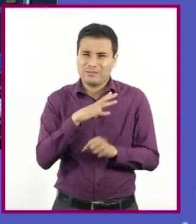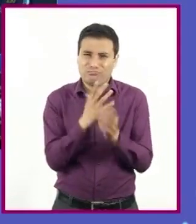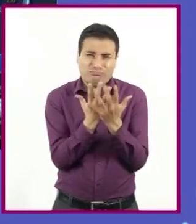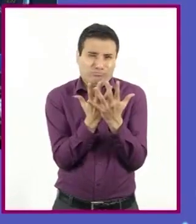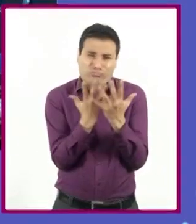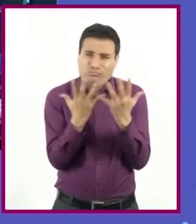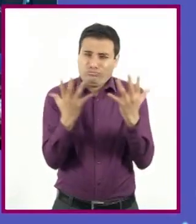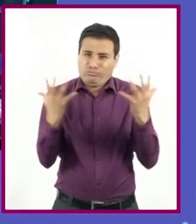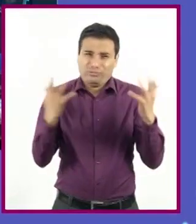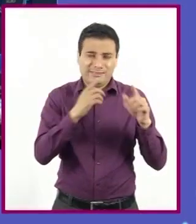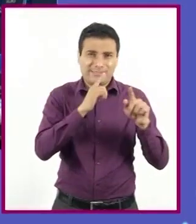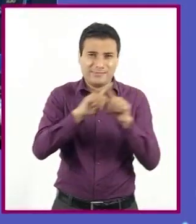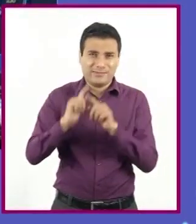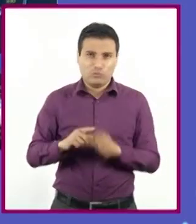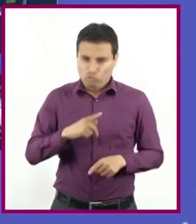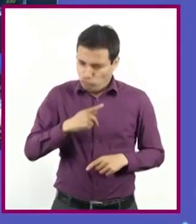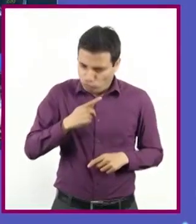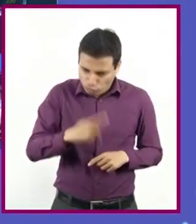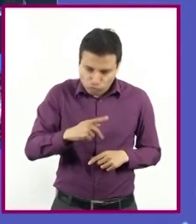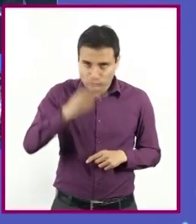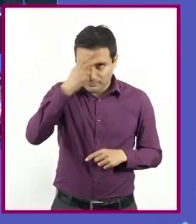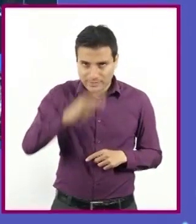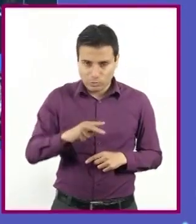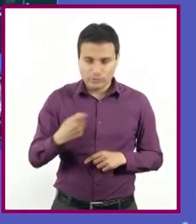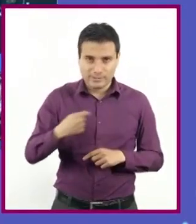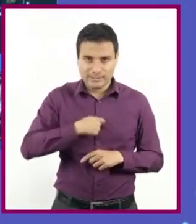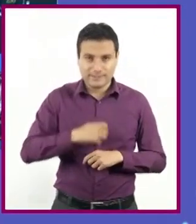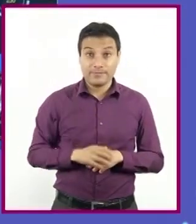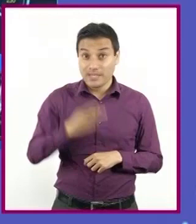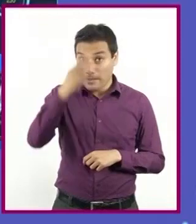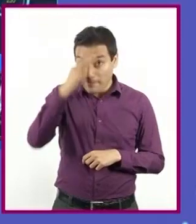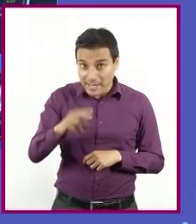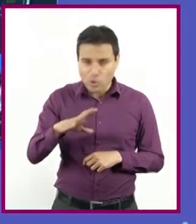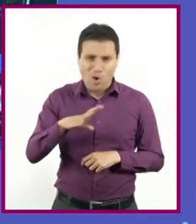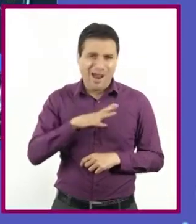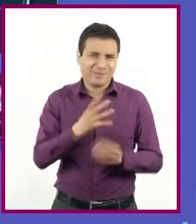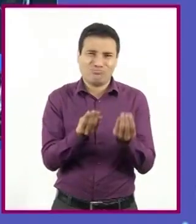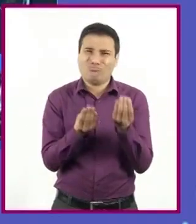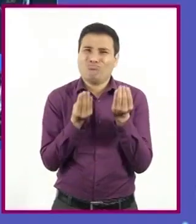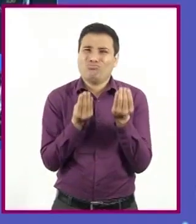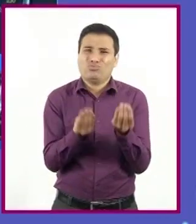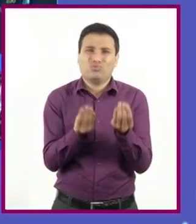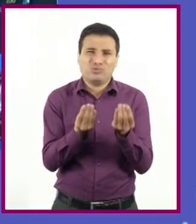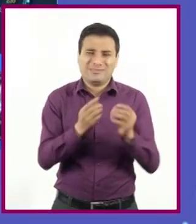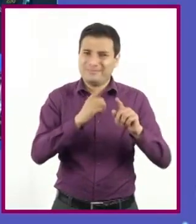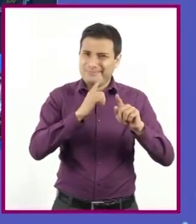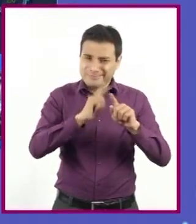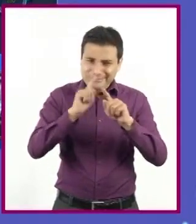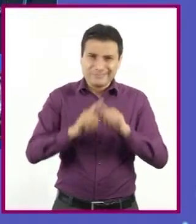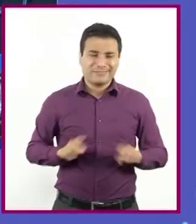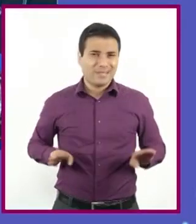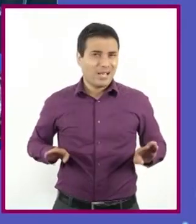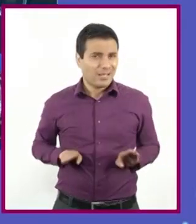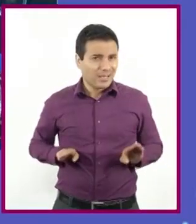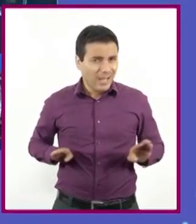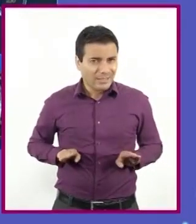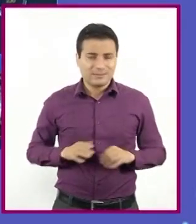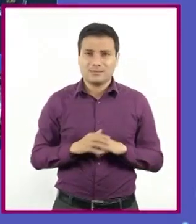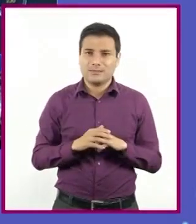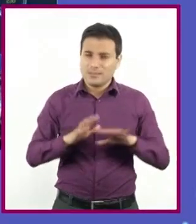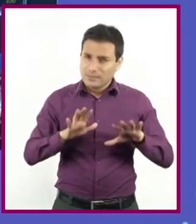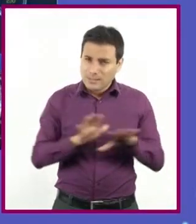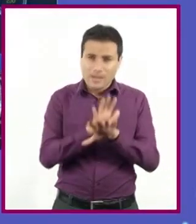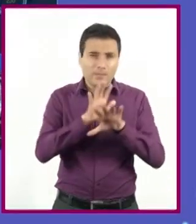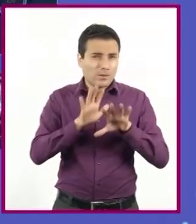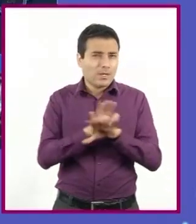que entretejen la identidad nacional. México es un mosaico, una fusión de culturas vivas, dinámicas, adaptables